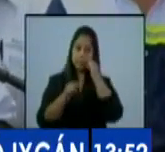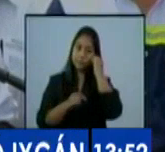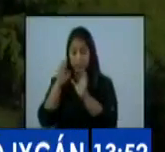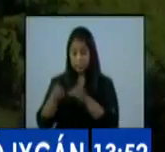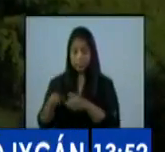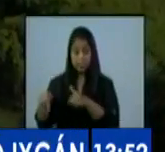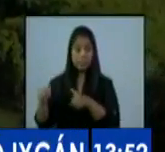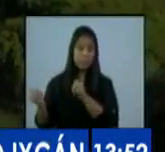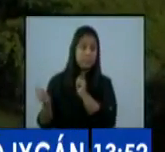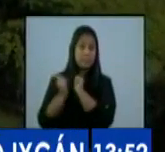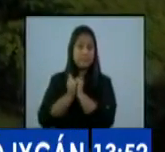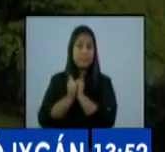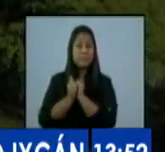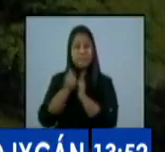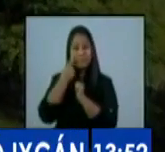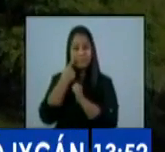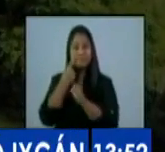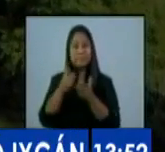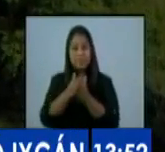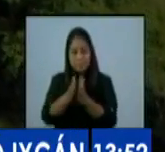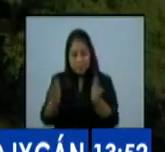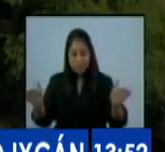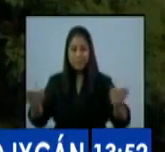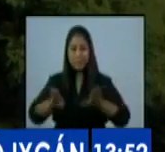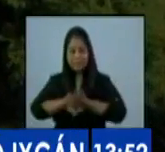porque junto con lo que hemos querido trabajar